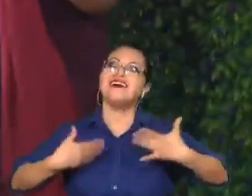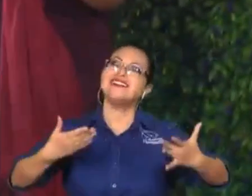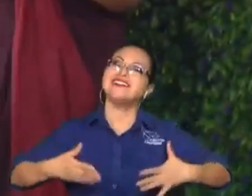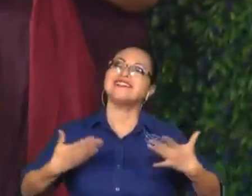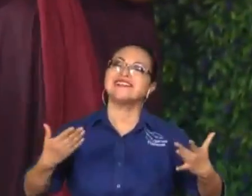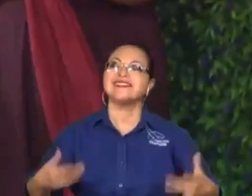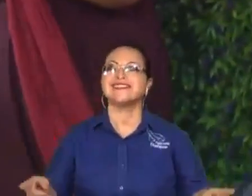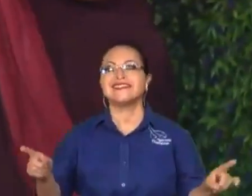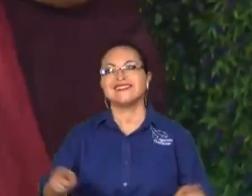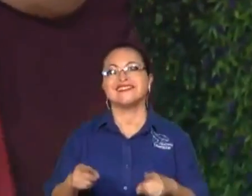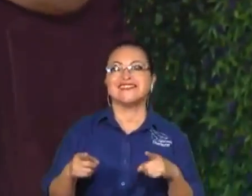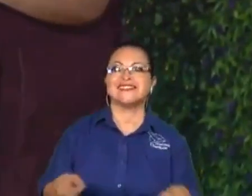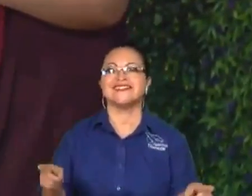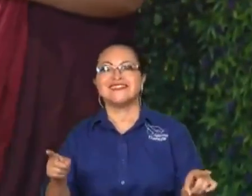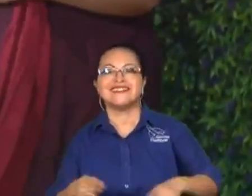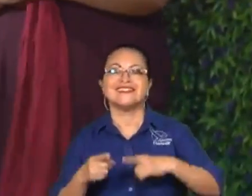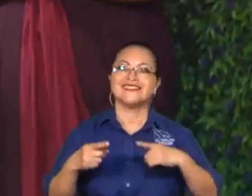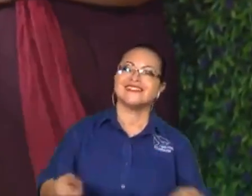alegramos.